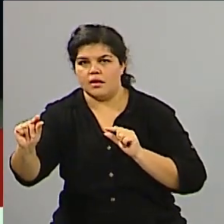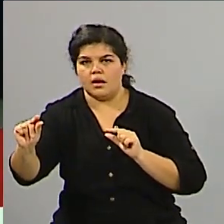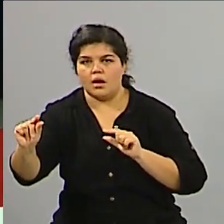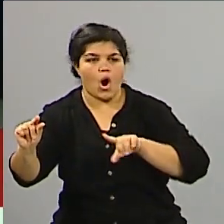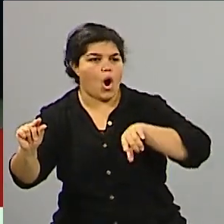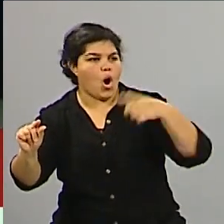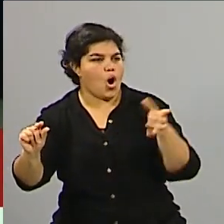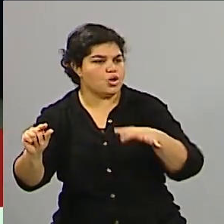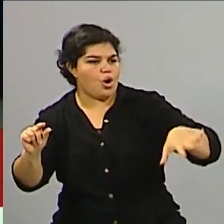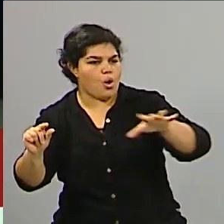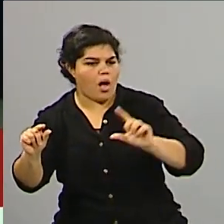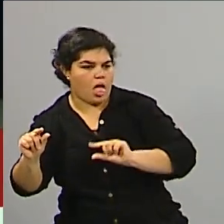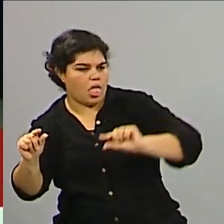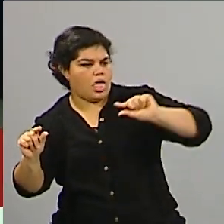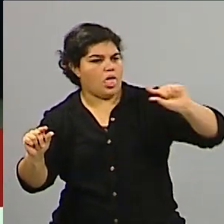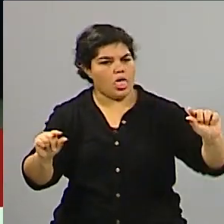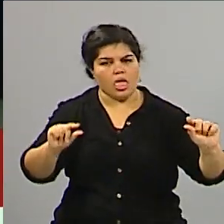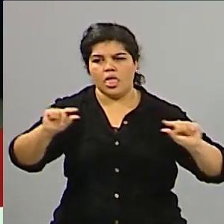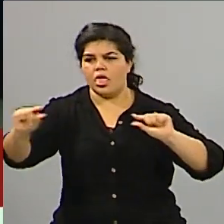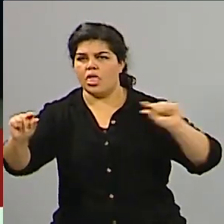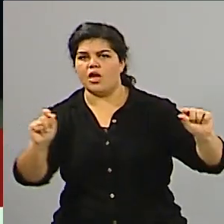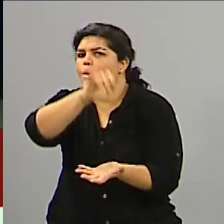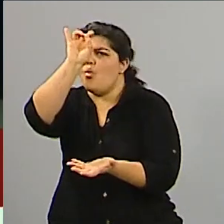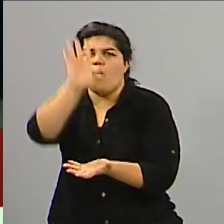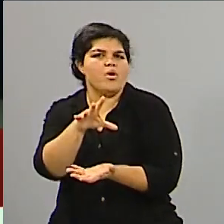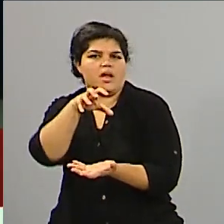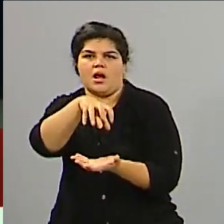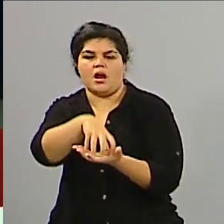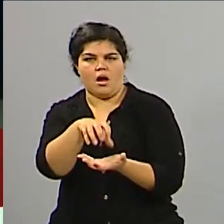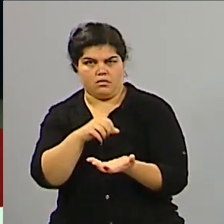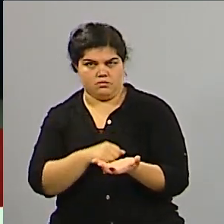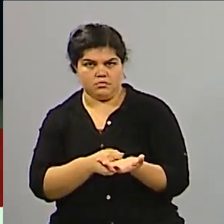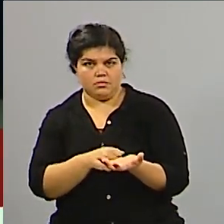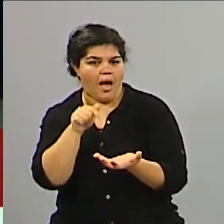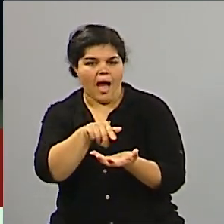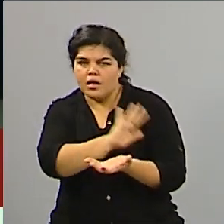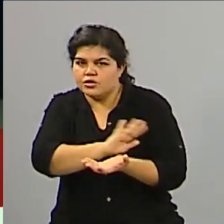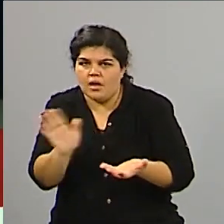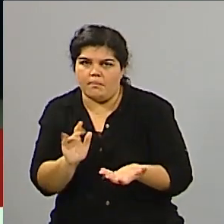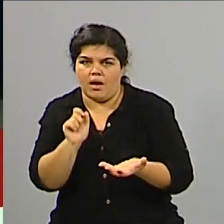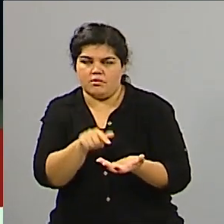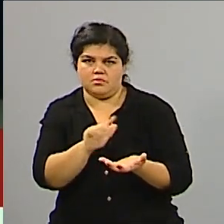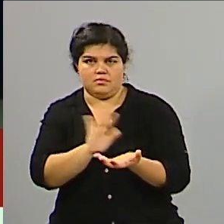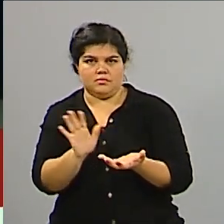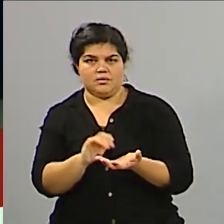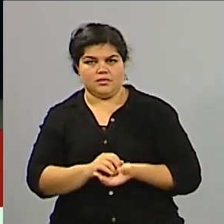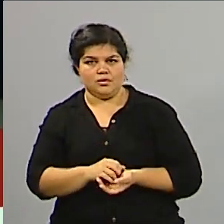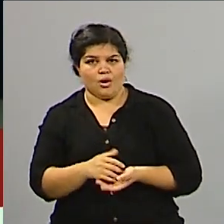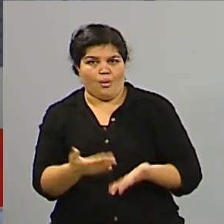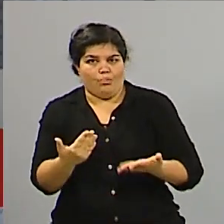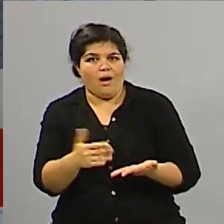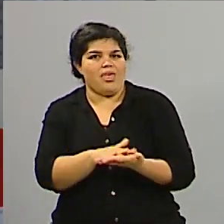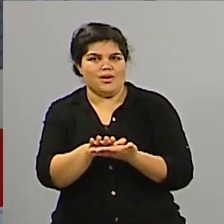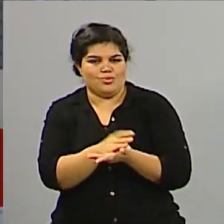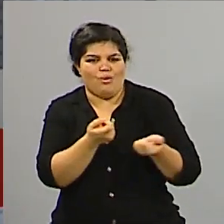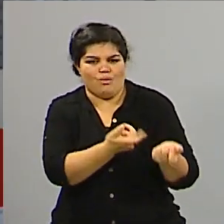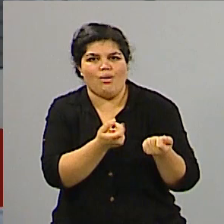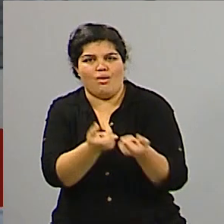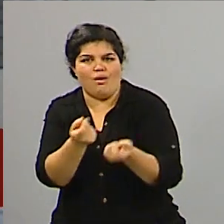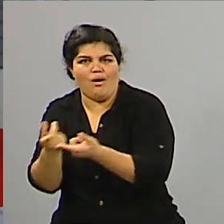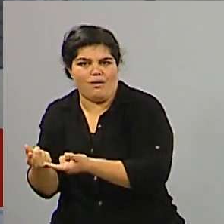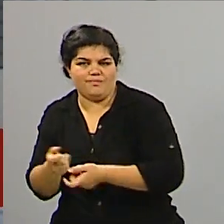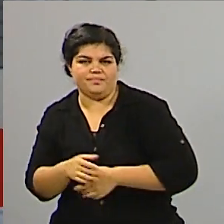Que es lo que más, que es nuestro futuro. ¿Con quién estamos en deuda nosotros? Con la juventud, sentimos, o por lo menos yo. El sistema de salud en la ciudad, en esos